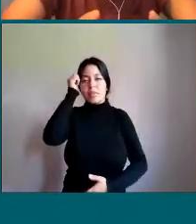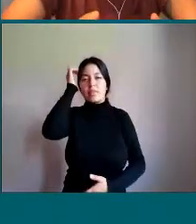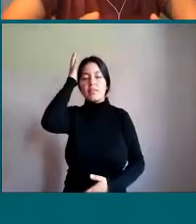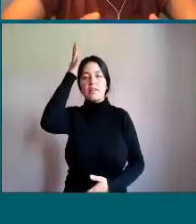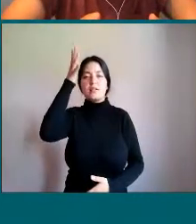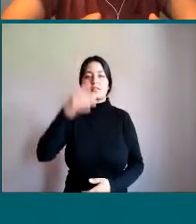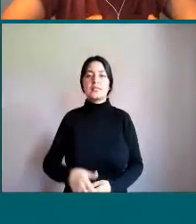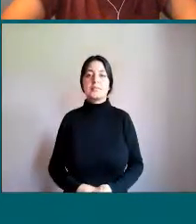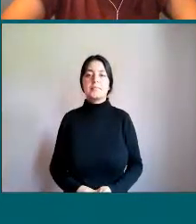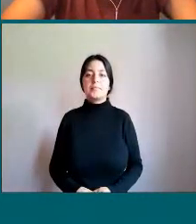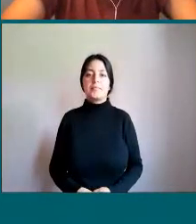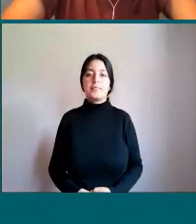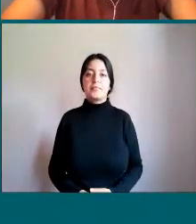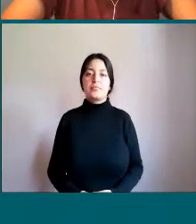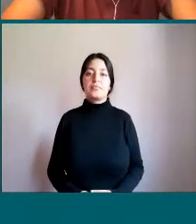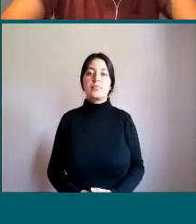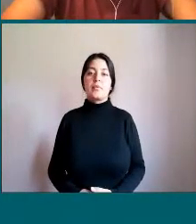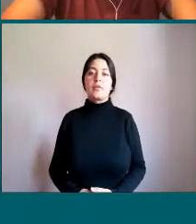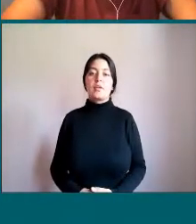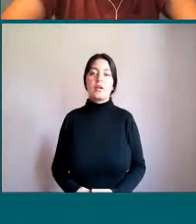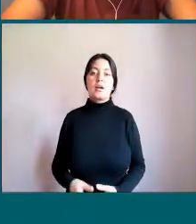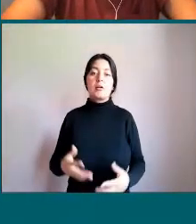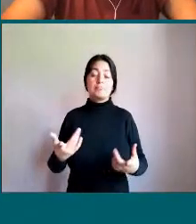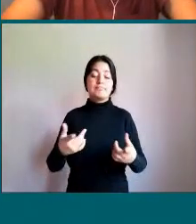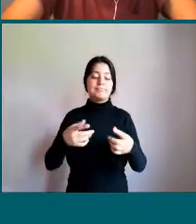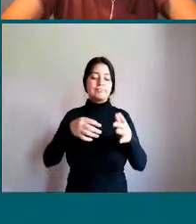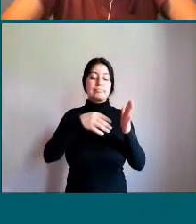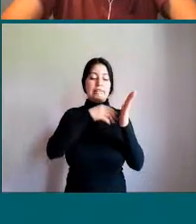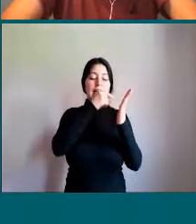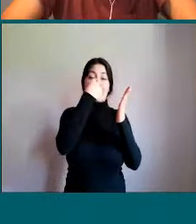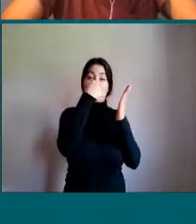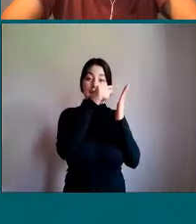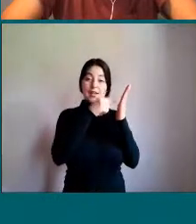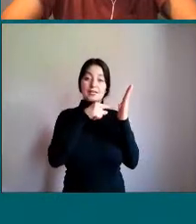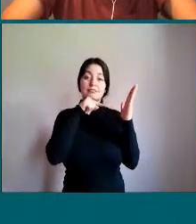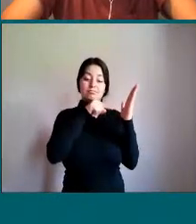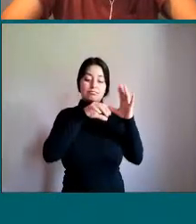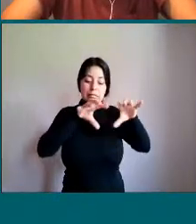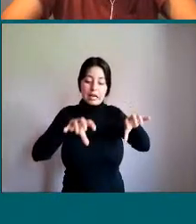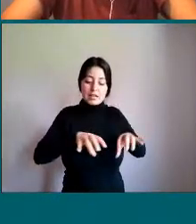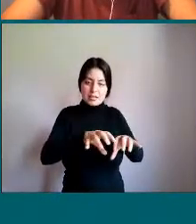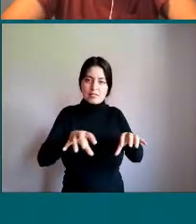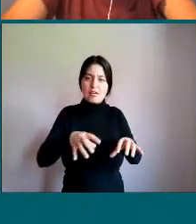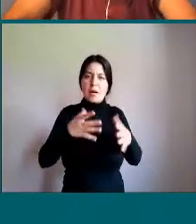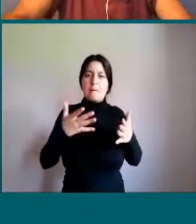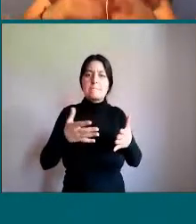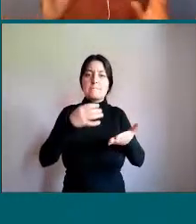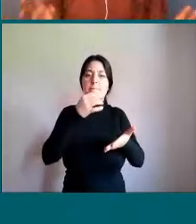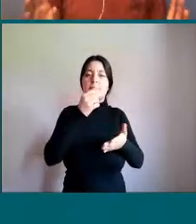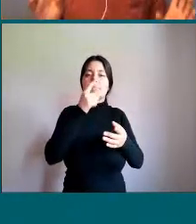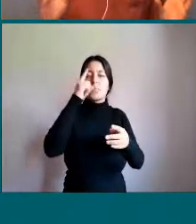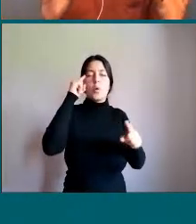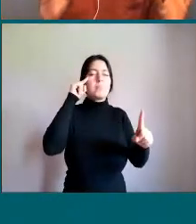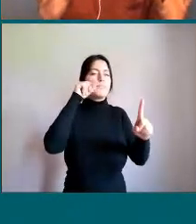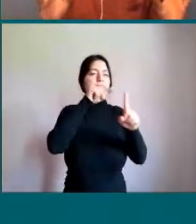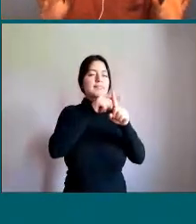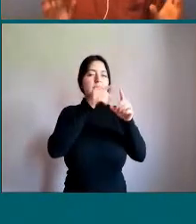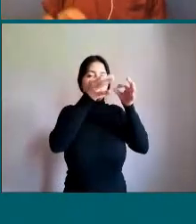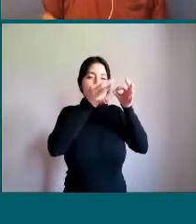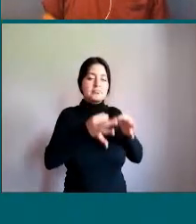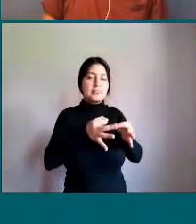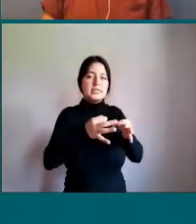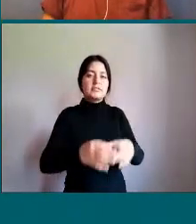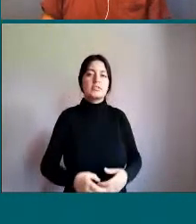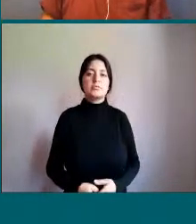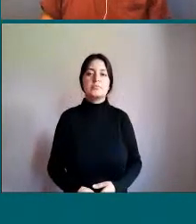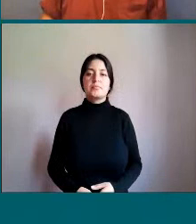un ejercicio será la parte más concreta de del contenido a desarrollar, ¿vale? Es de escasa complejidad